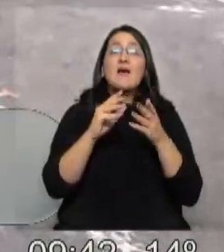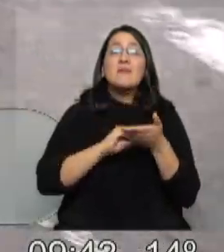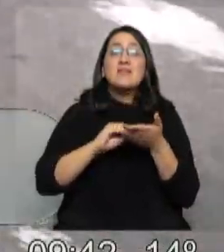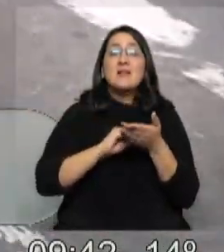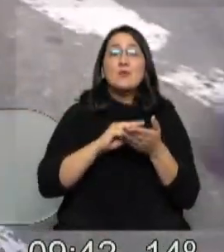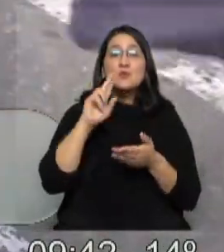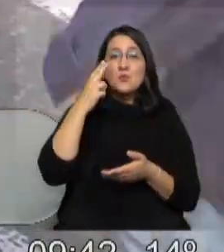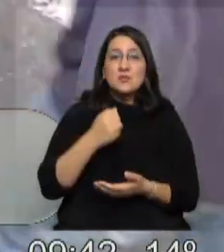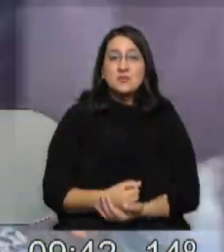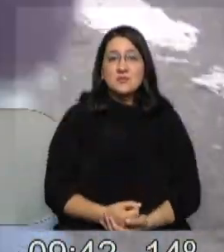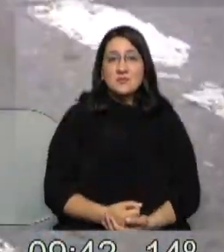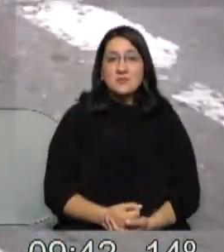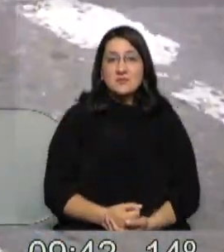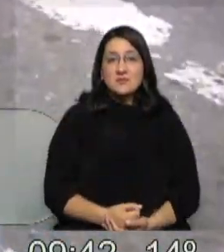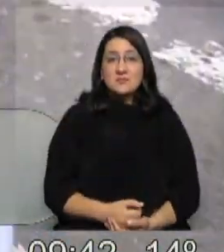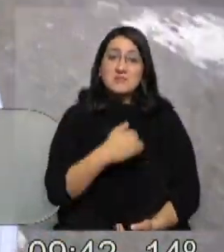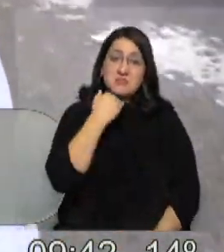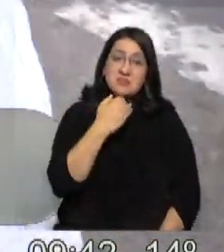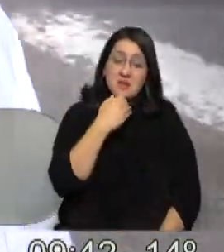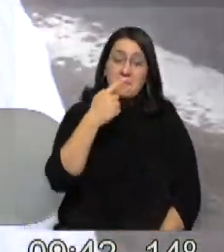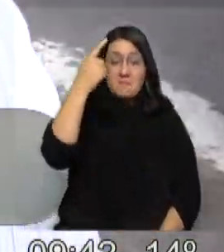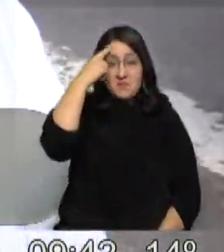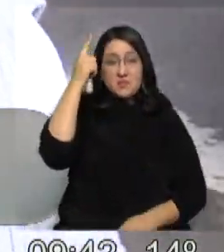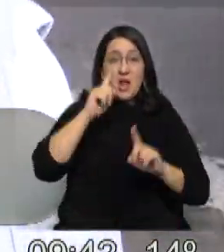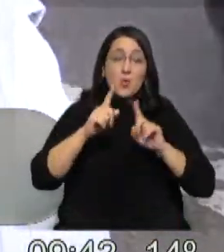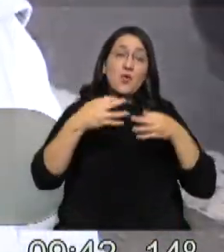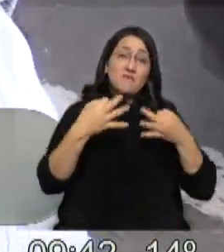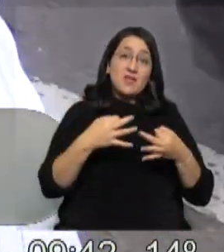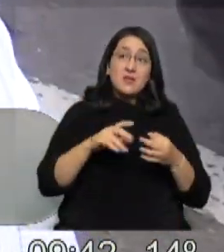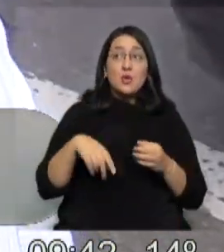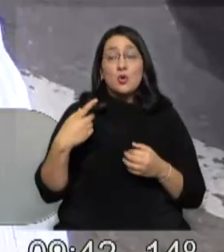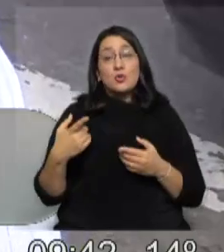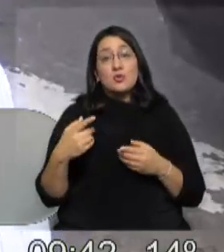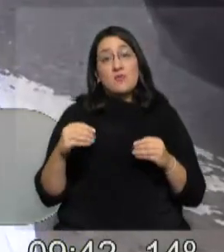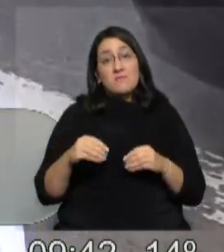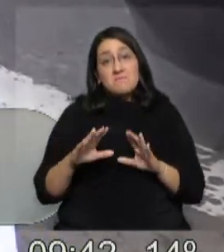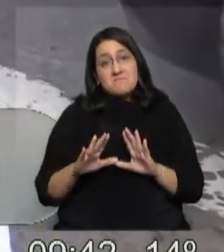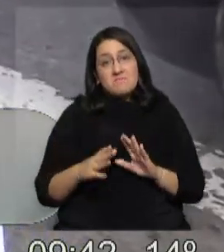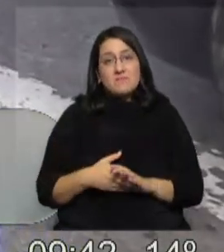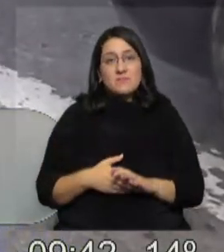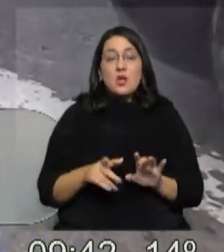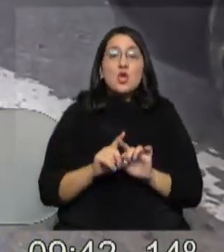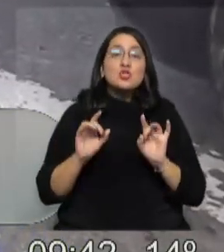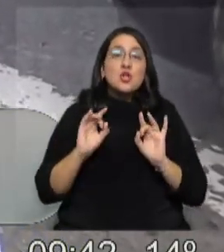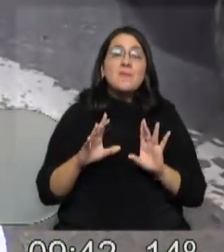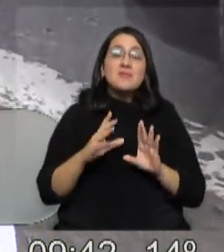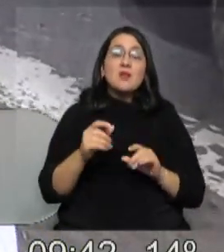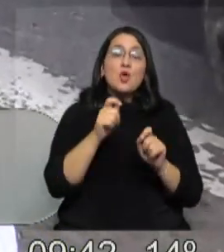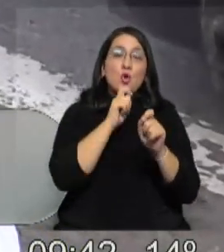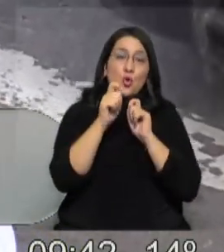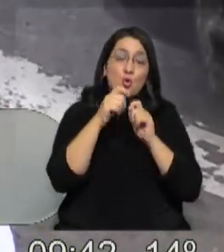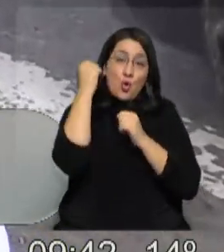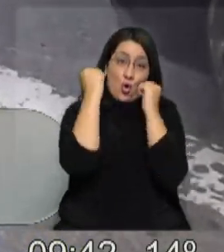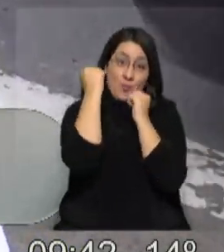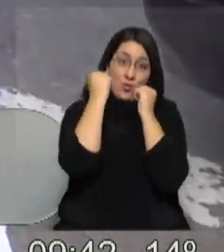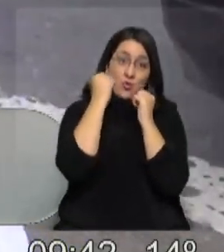vecina? No sé, pienso que algunos sí, algunos bien y otros... No solo de lo económico, recién Fito Gali me estaba interpelando. Yo le estaba